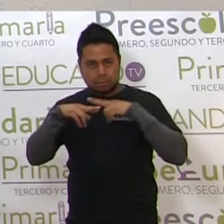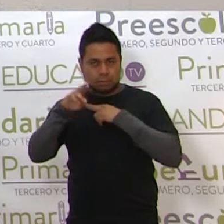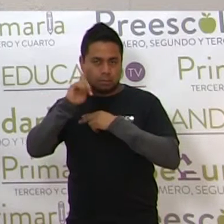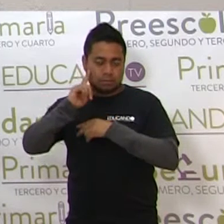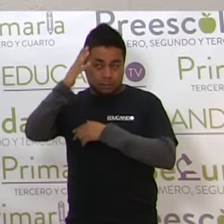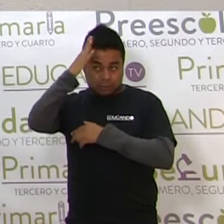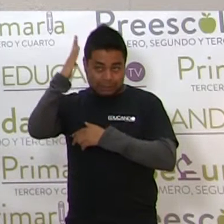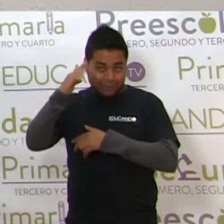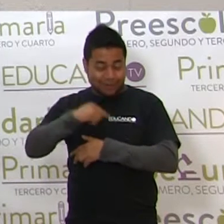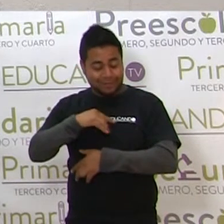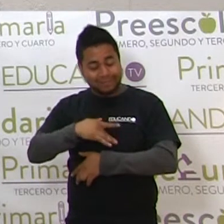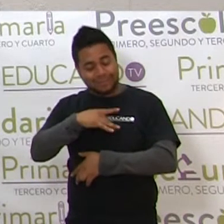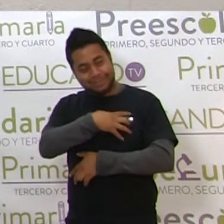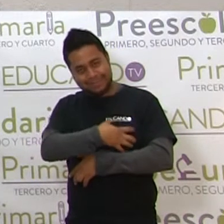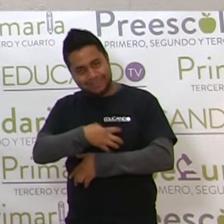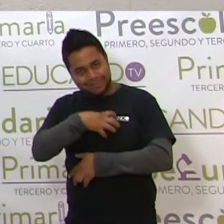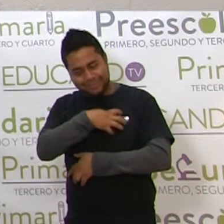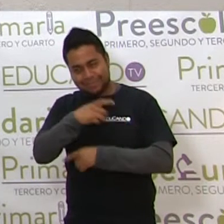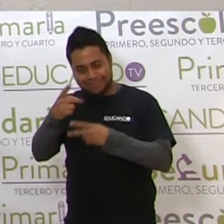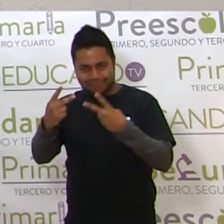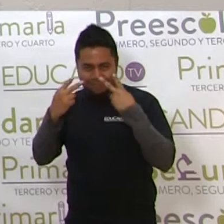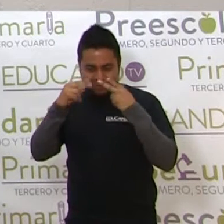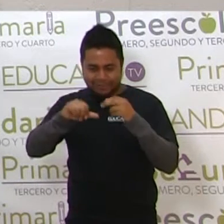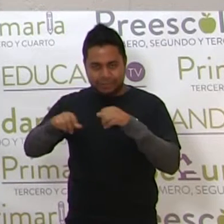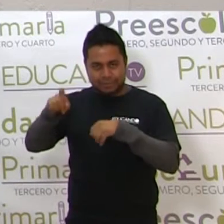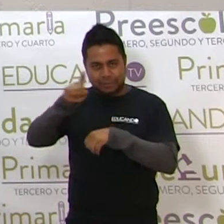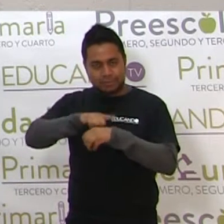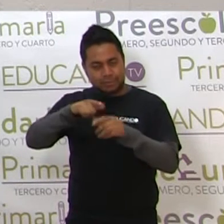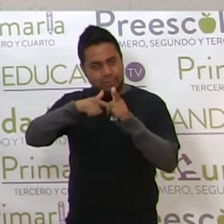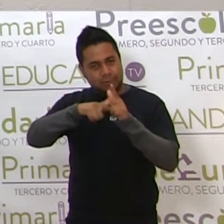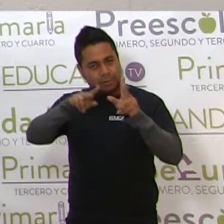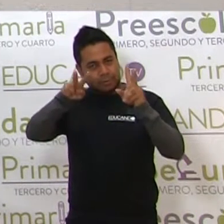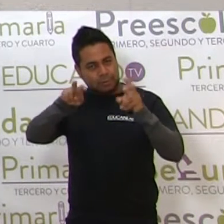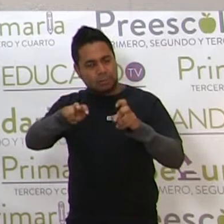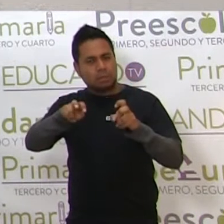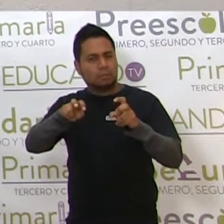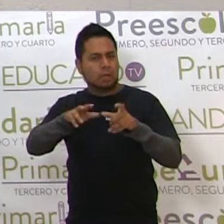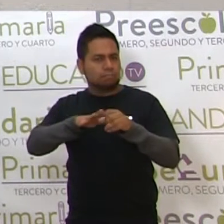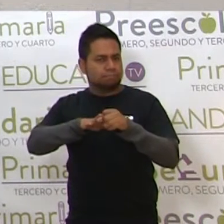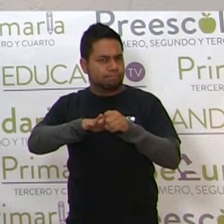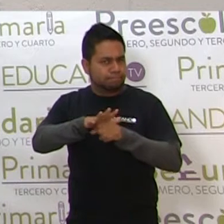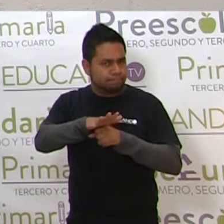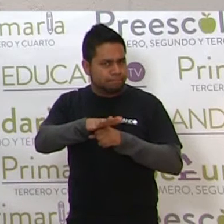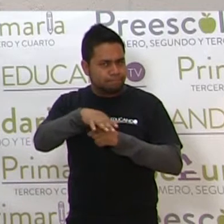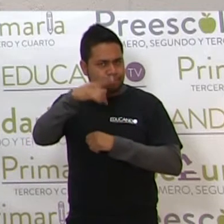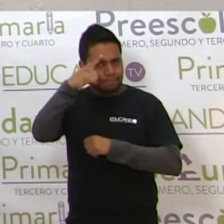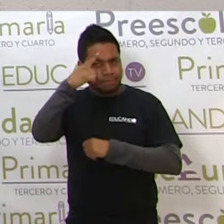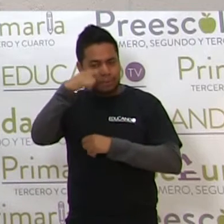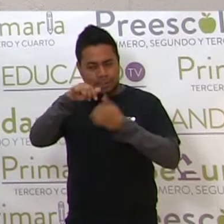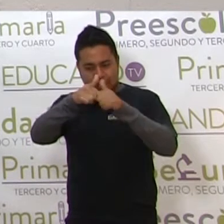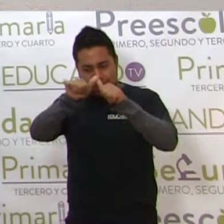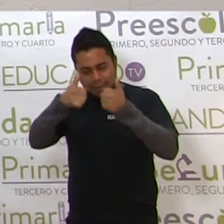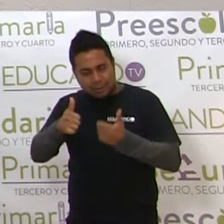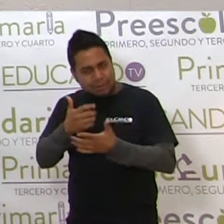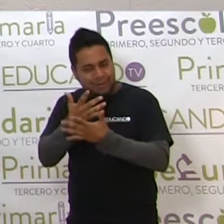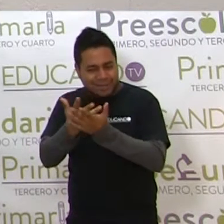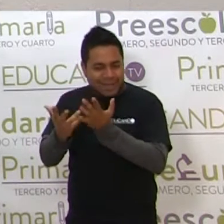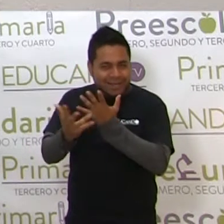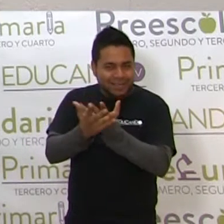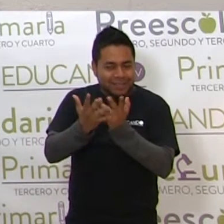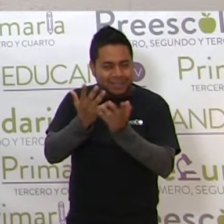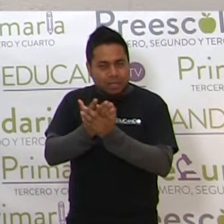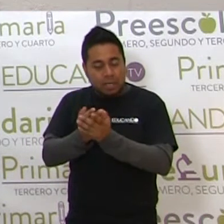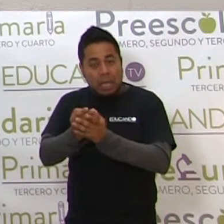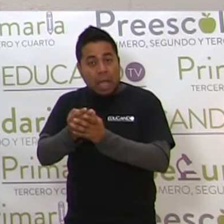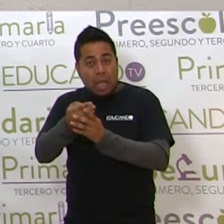y estoy muy muy contenta de que me acompañes el día de hoy Seguiremos trabajando con el tema de las artesanías y vamos a